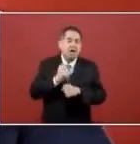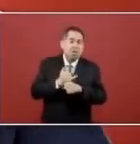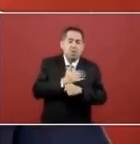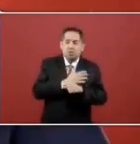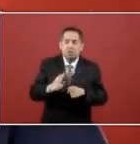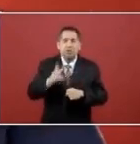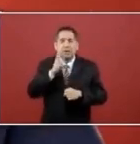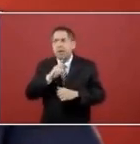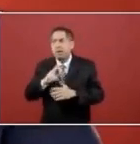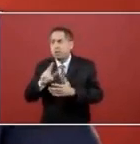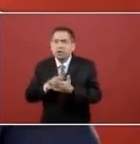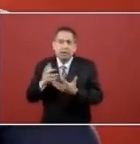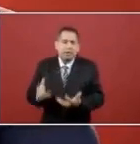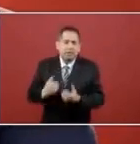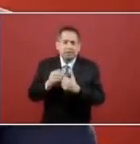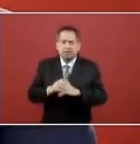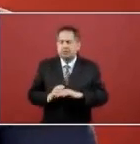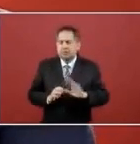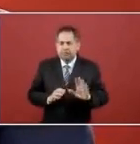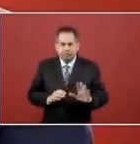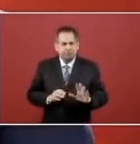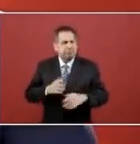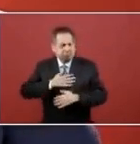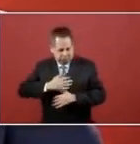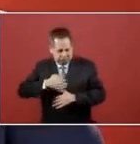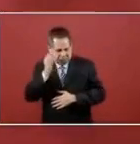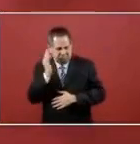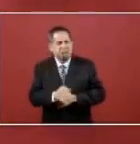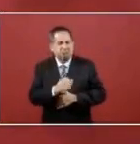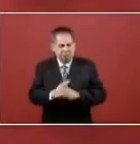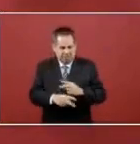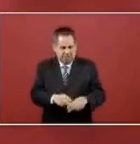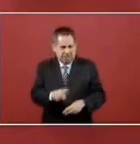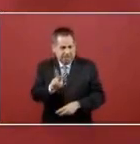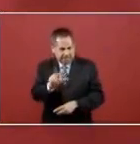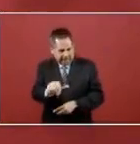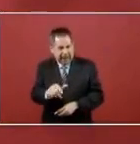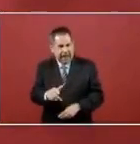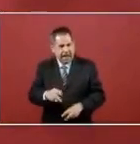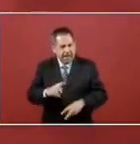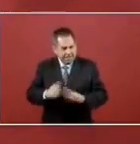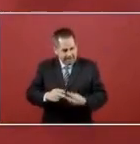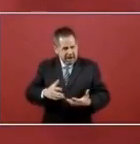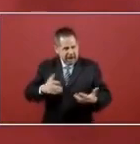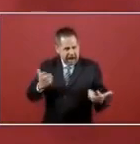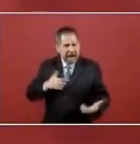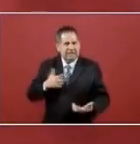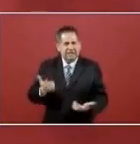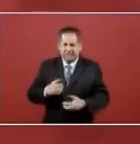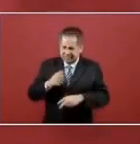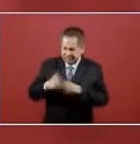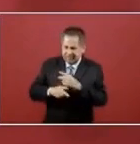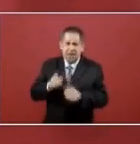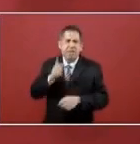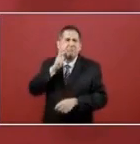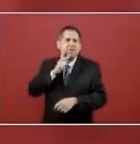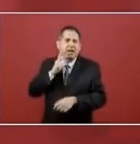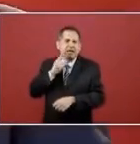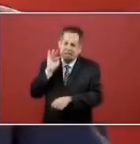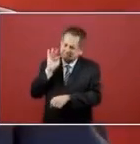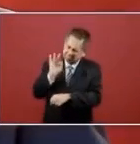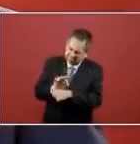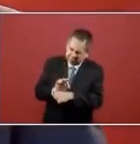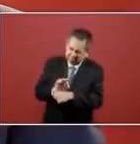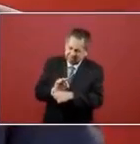rescatar a Pemex. Yo acepto el desafío. Vamos a sacar adelante a Pemex